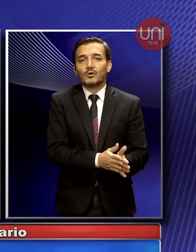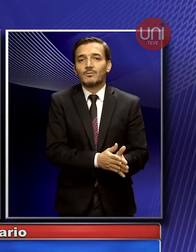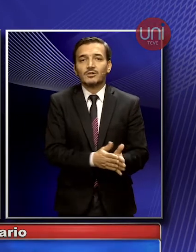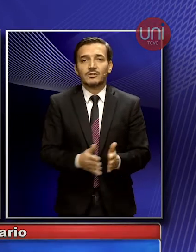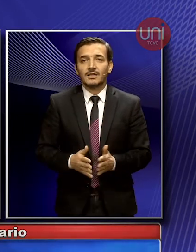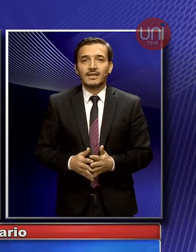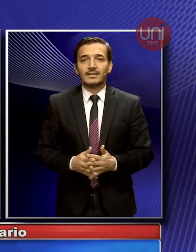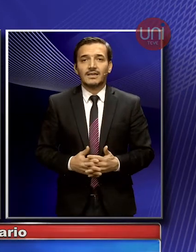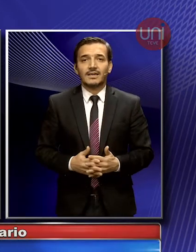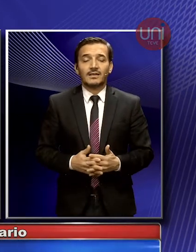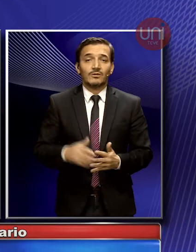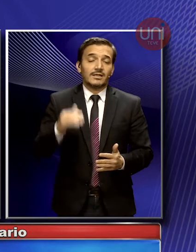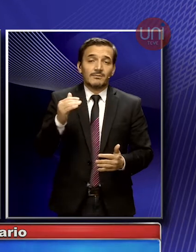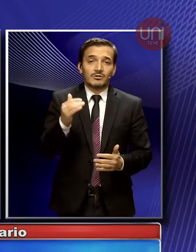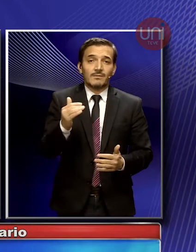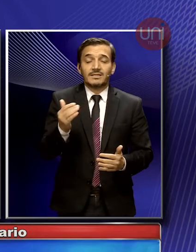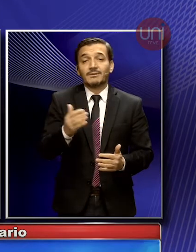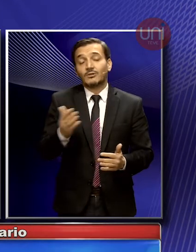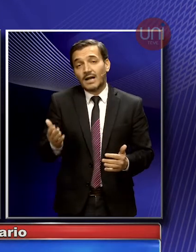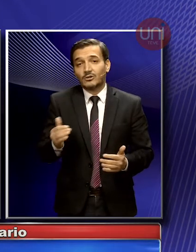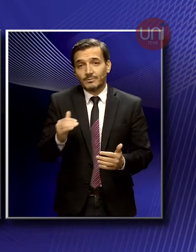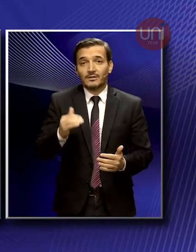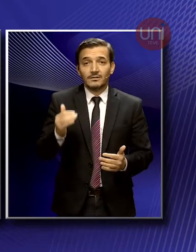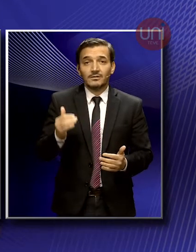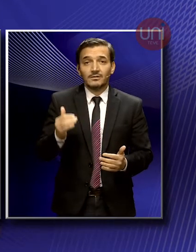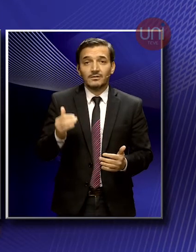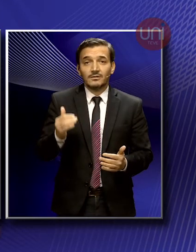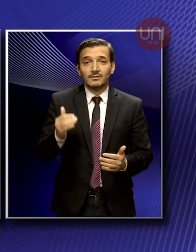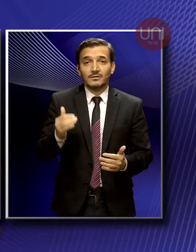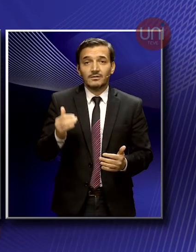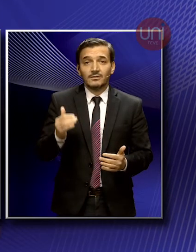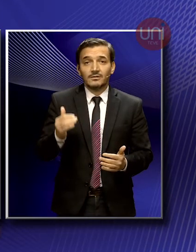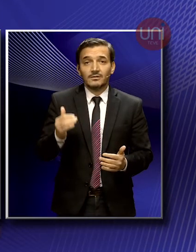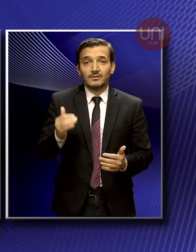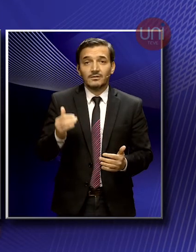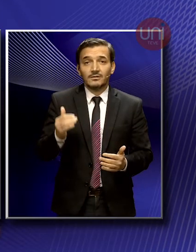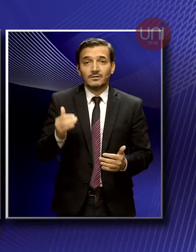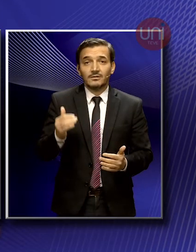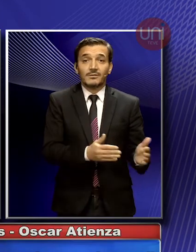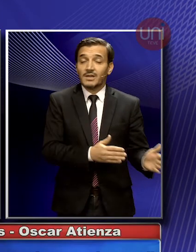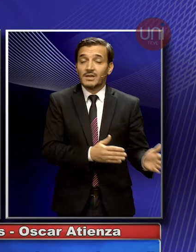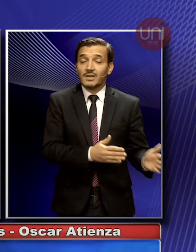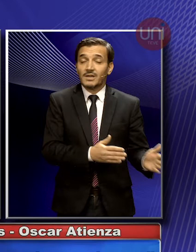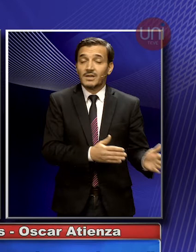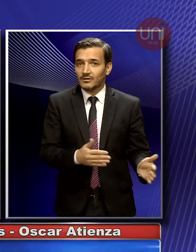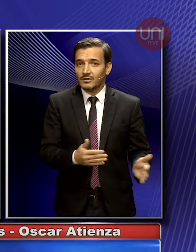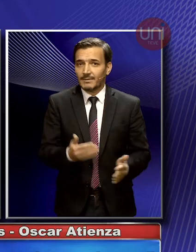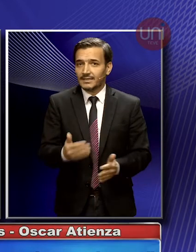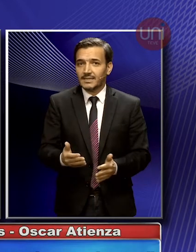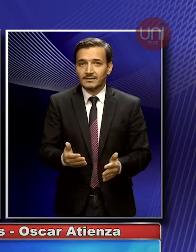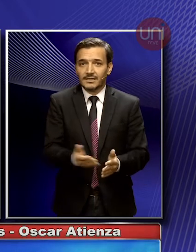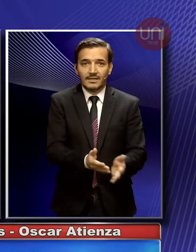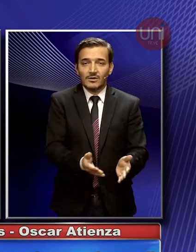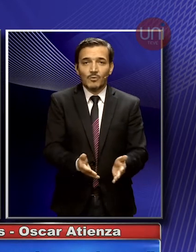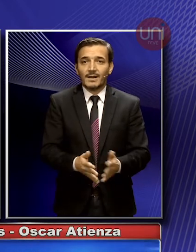lo menos estamos en un amesetamiento alto, pero amesetamiento al fin. Pero bueno, se vienen las vacaciones de invierno. A partir